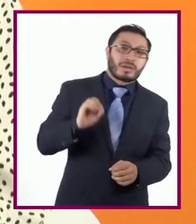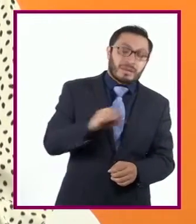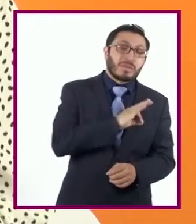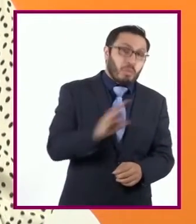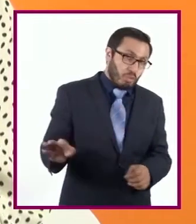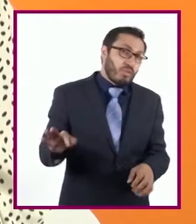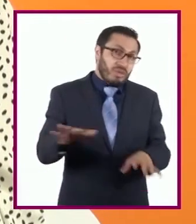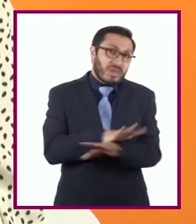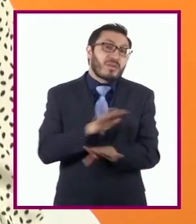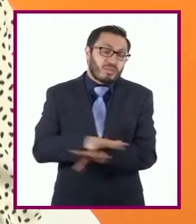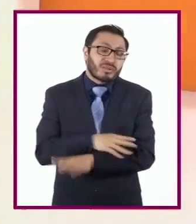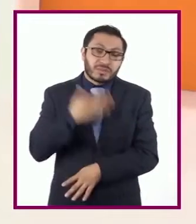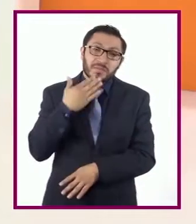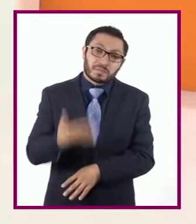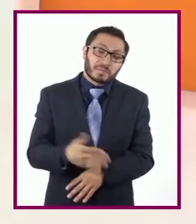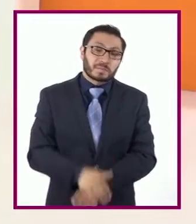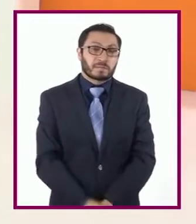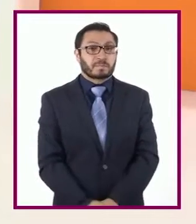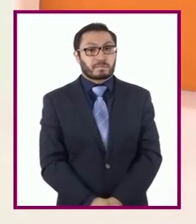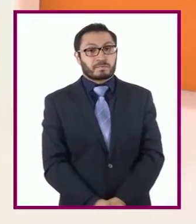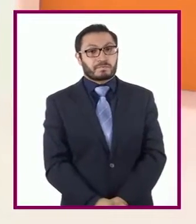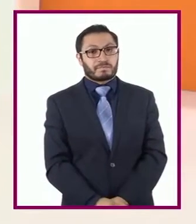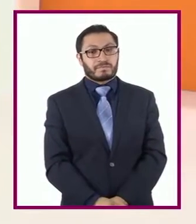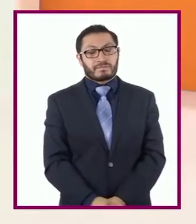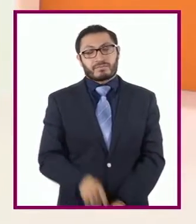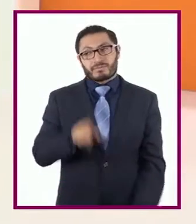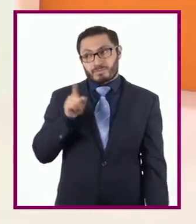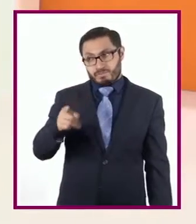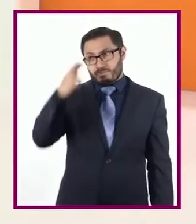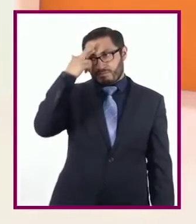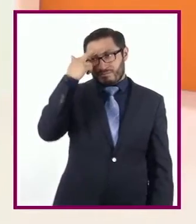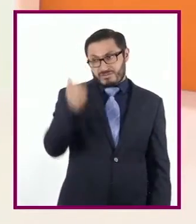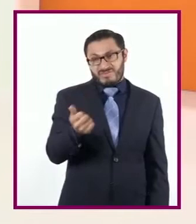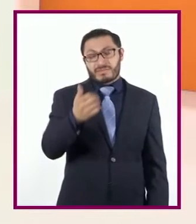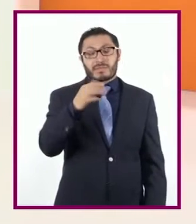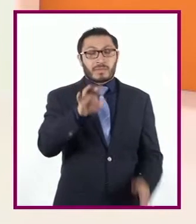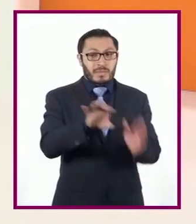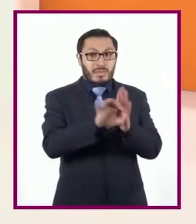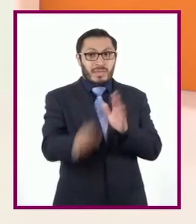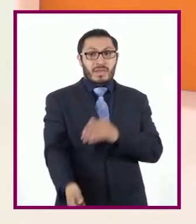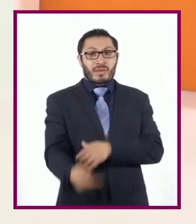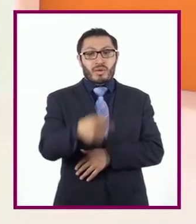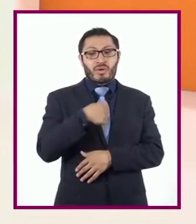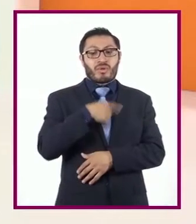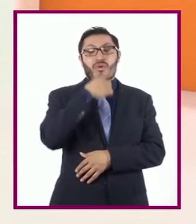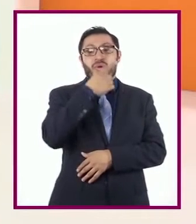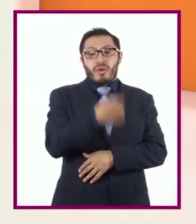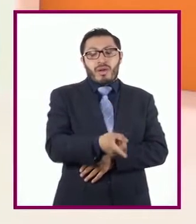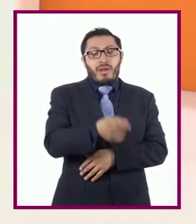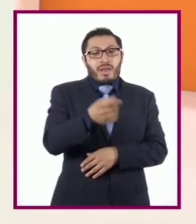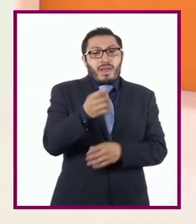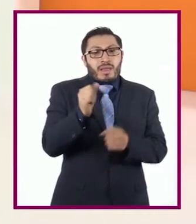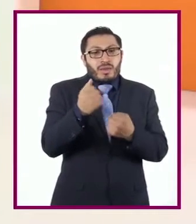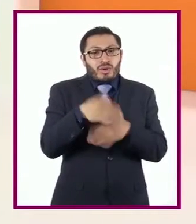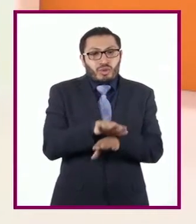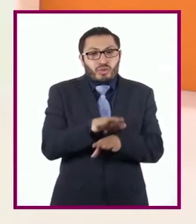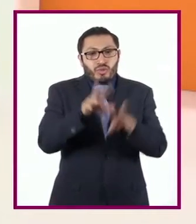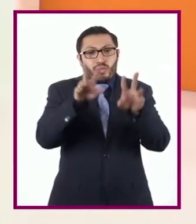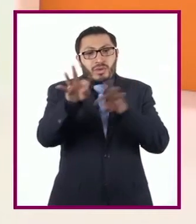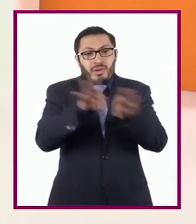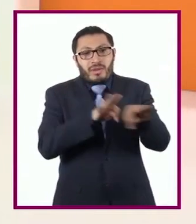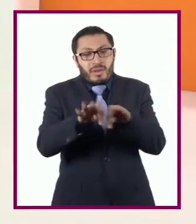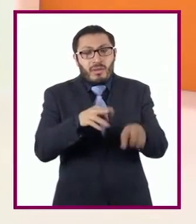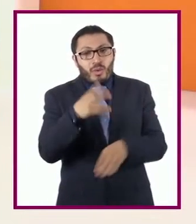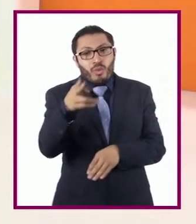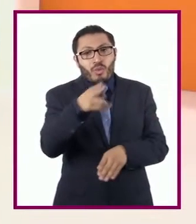estos cambios. Tiene razón. Por ejemplo, yo mencioné una aspiración relacionada con el trabajo. Usted